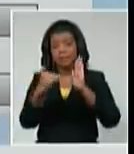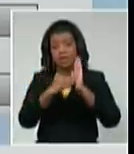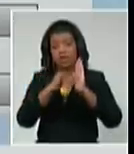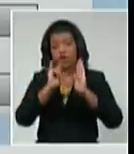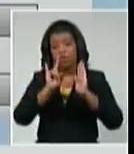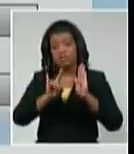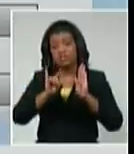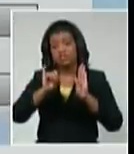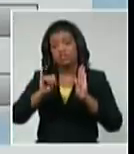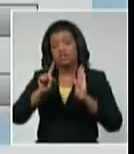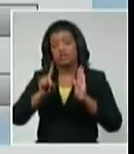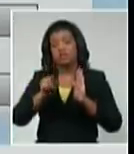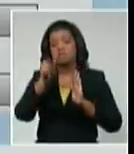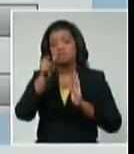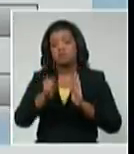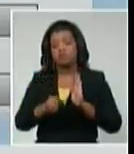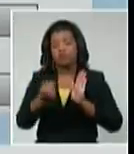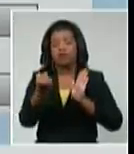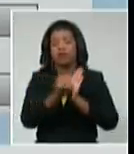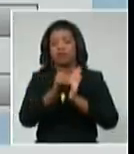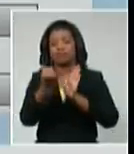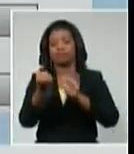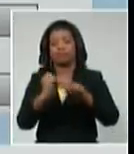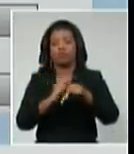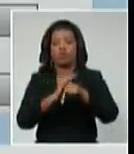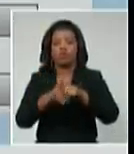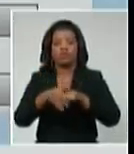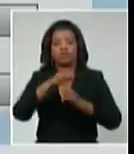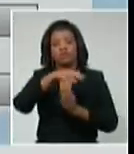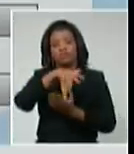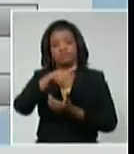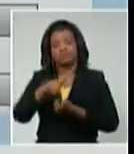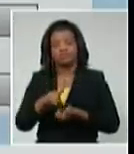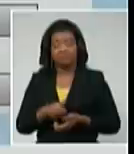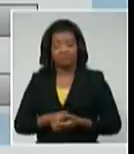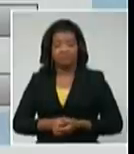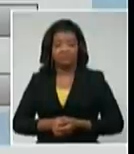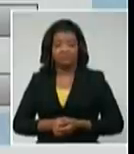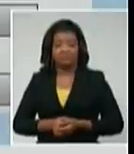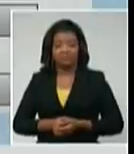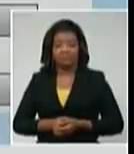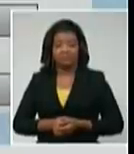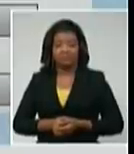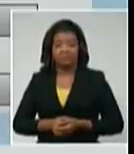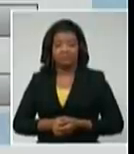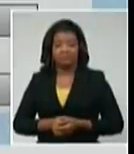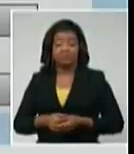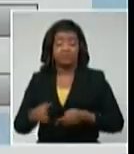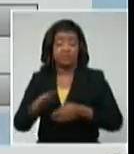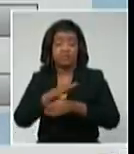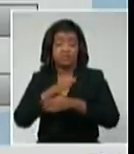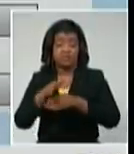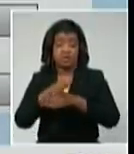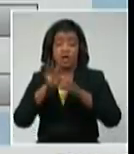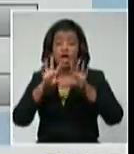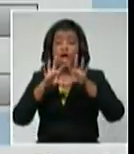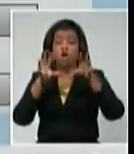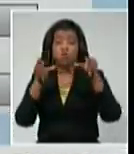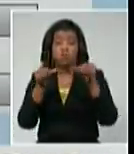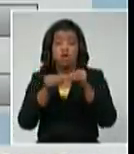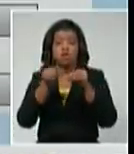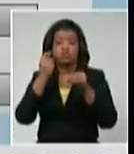3.970.961 casos con COVID-19 en el mundo. Eso hace que el acumulado, que además aparece ahí en